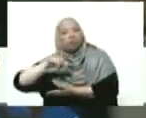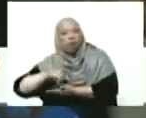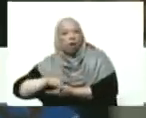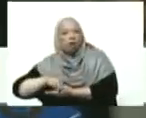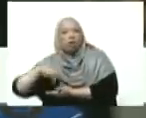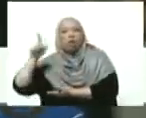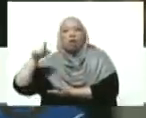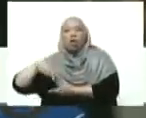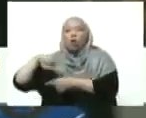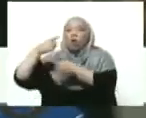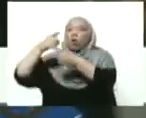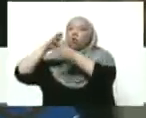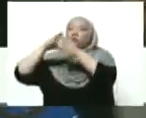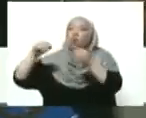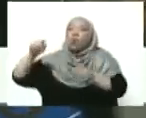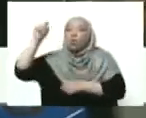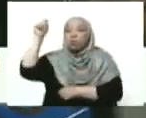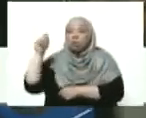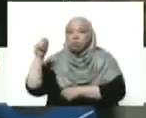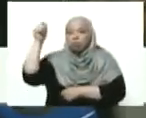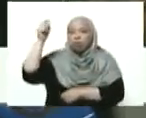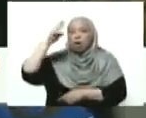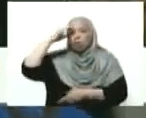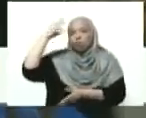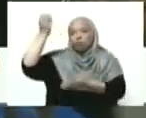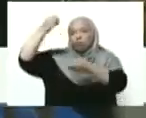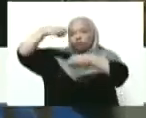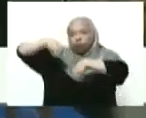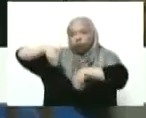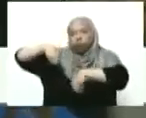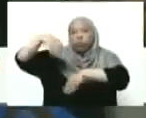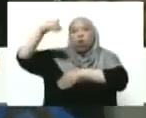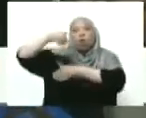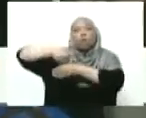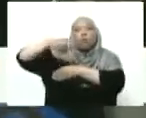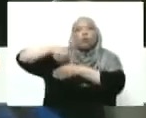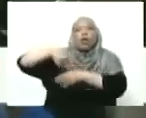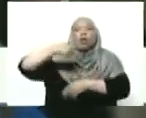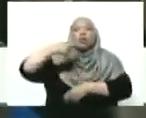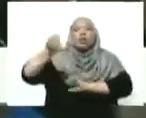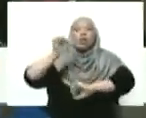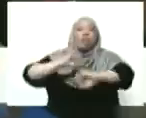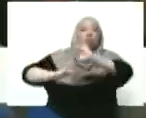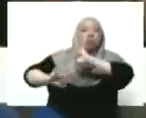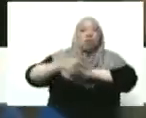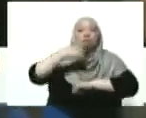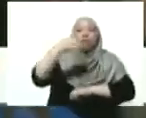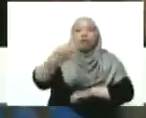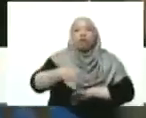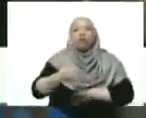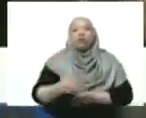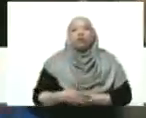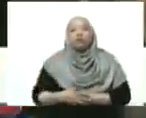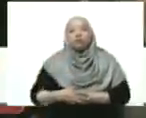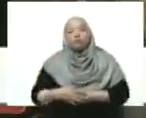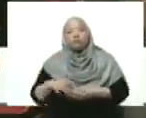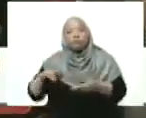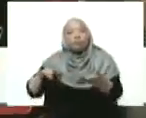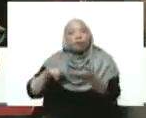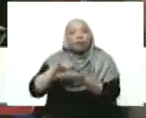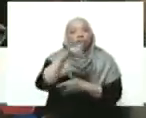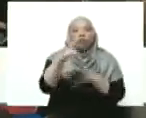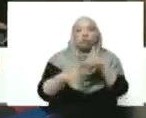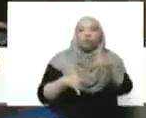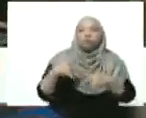totalidad votaron para que defendamos la verdad del pueblo venezolano. La actividad aérea está vinculada